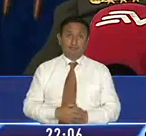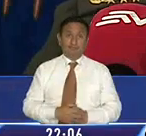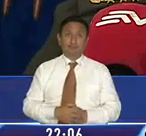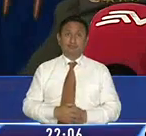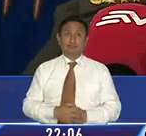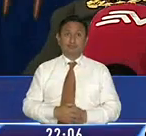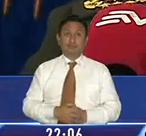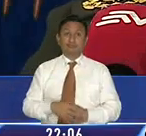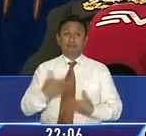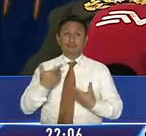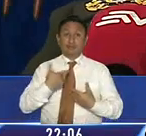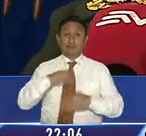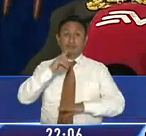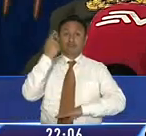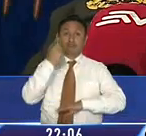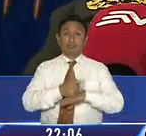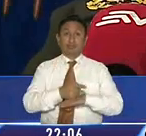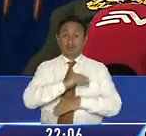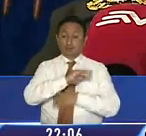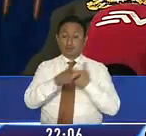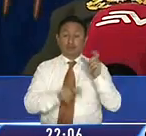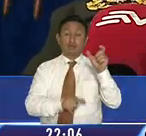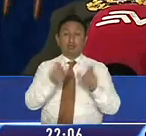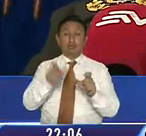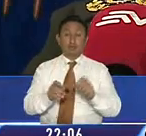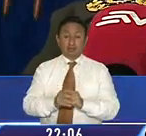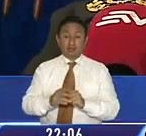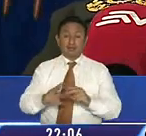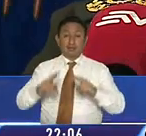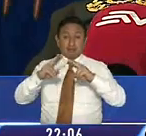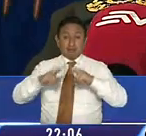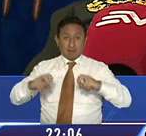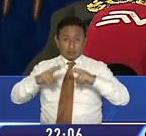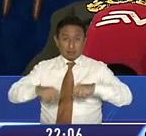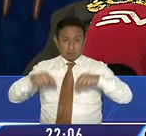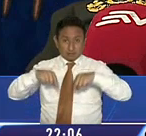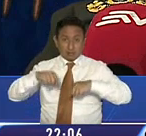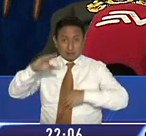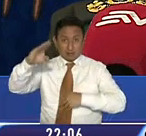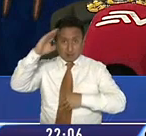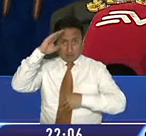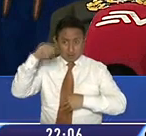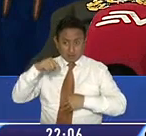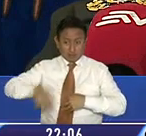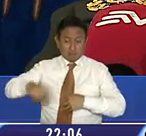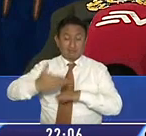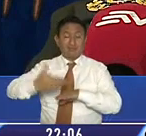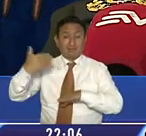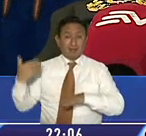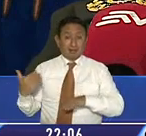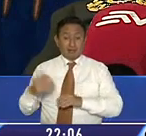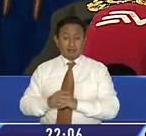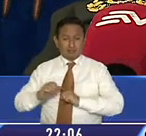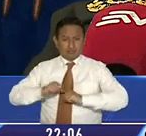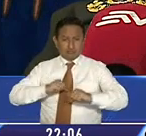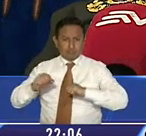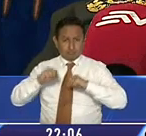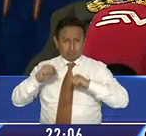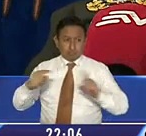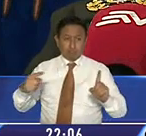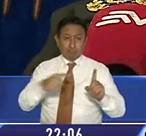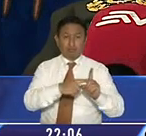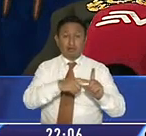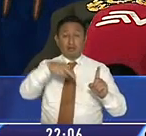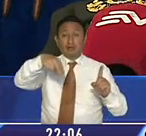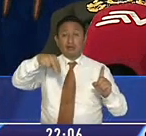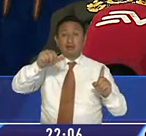He dispuesto que todo el personal investigativo y de inteligencia que estaban realizando labores para poder localizar